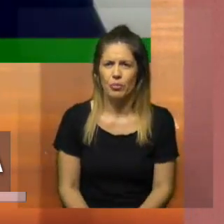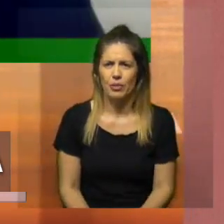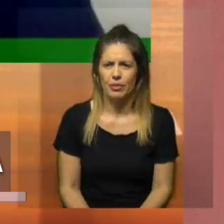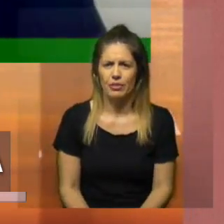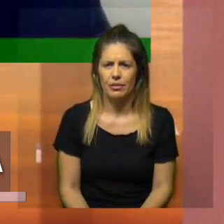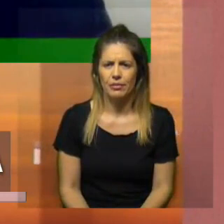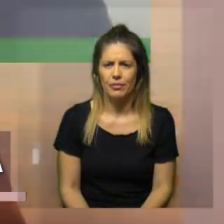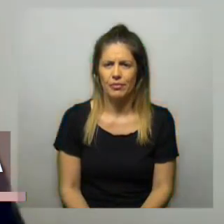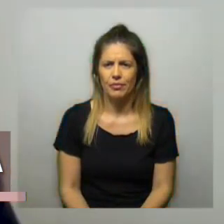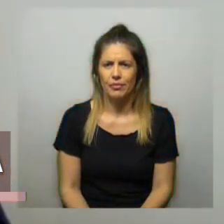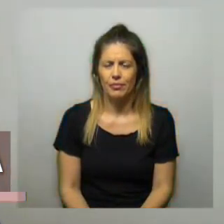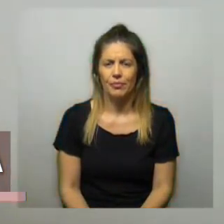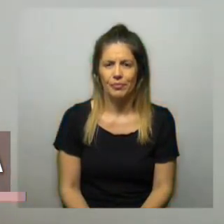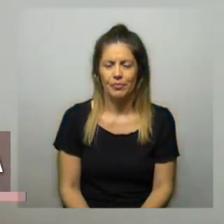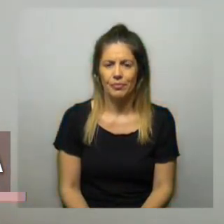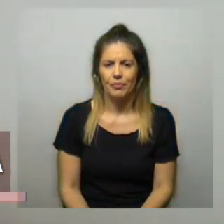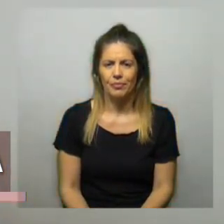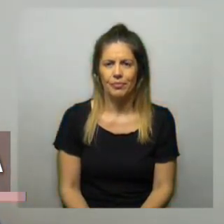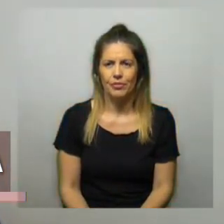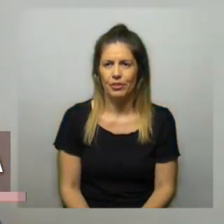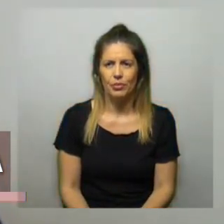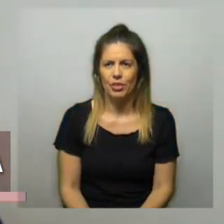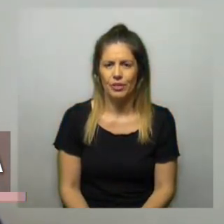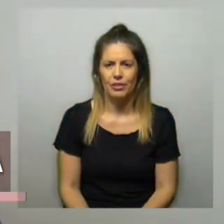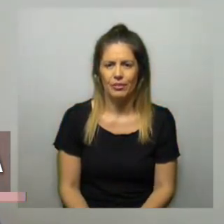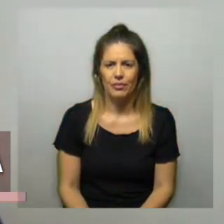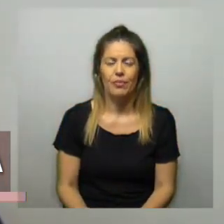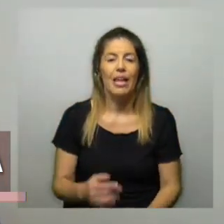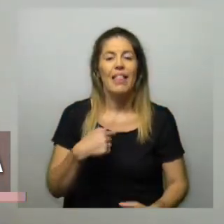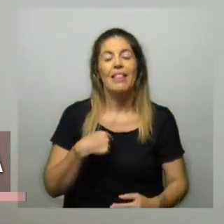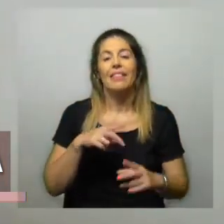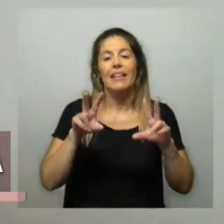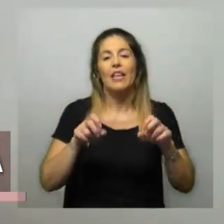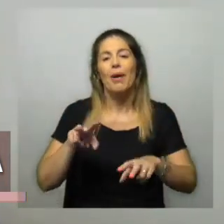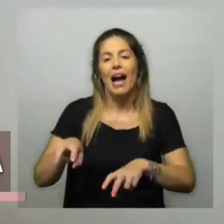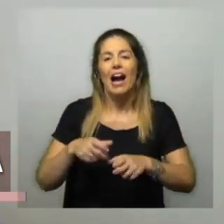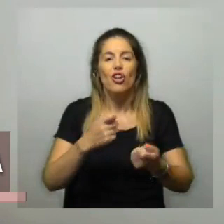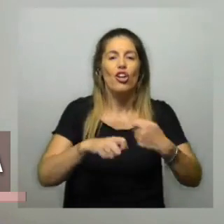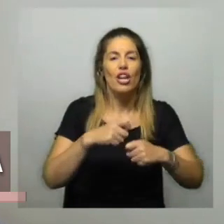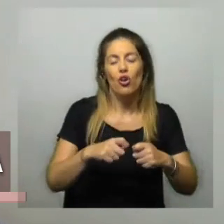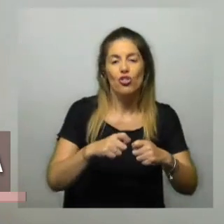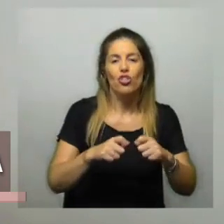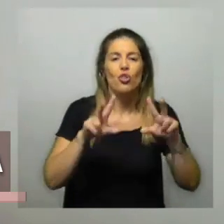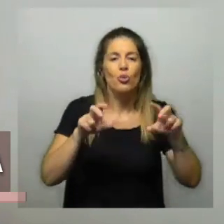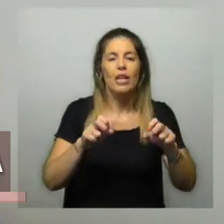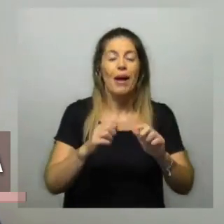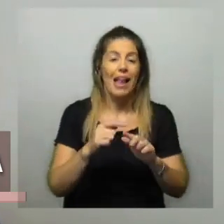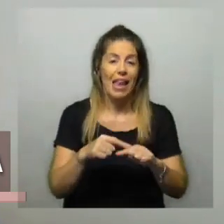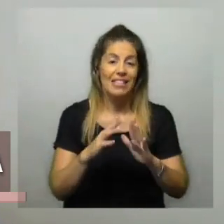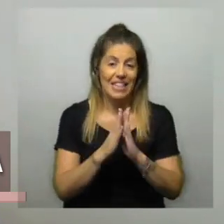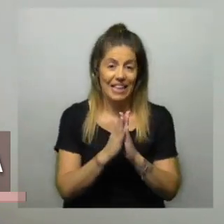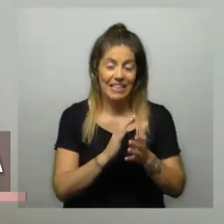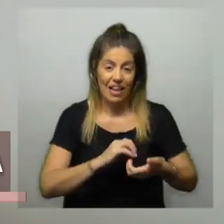Perdón, más que el agronegocio, hay un factor muy importante que son las iglesias evangélicas en Brasil, las